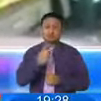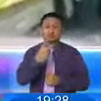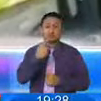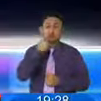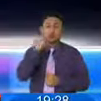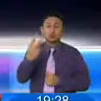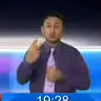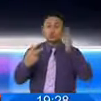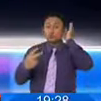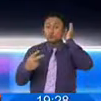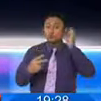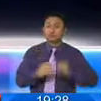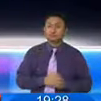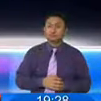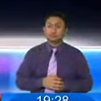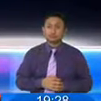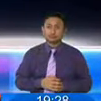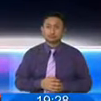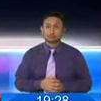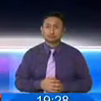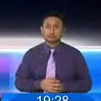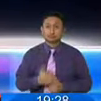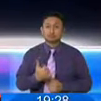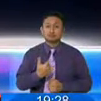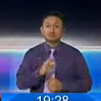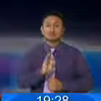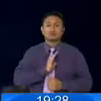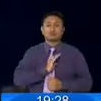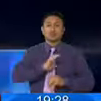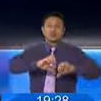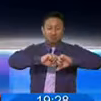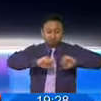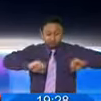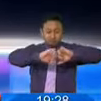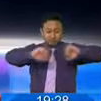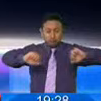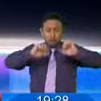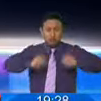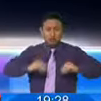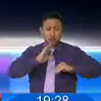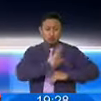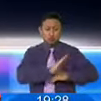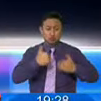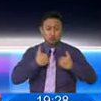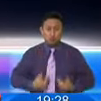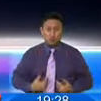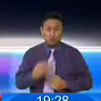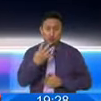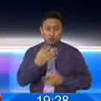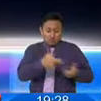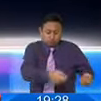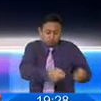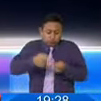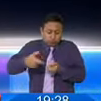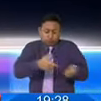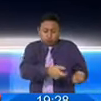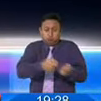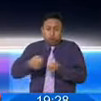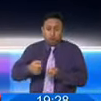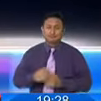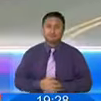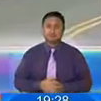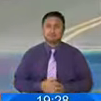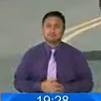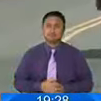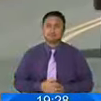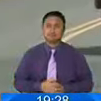2 mujeres. Las técnicas de extricación vehicular para poder liberar los 4 cadáveres del vehículo tipo